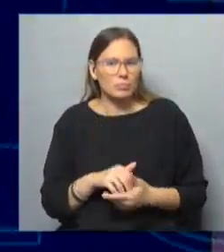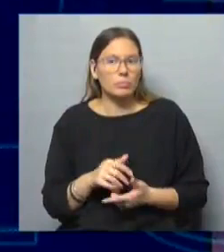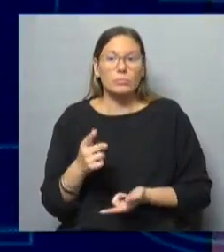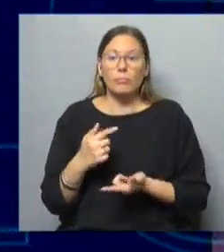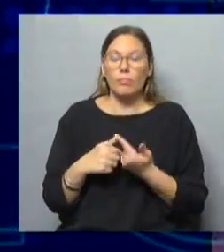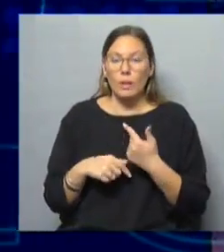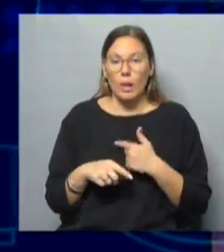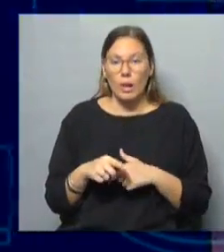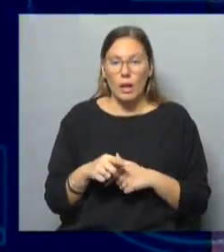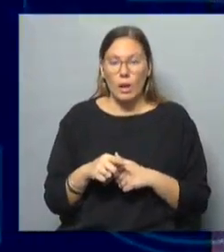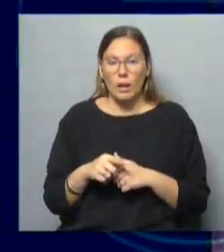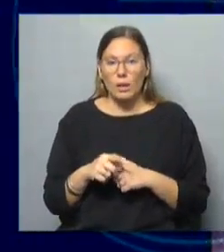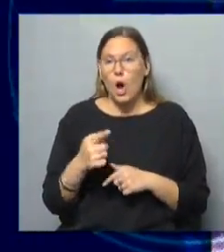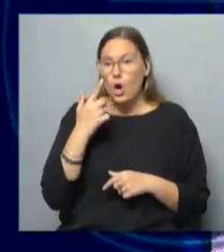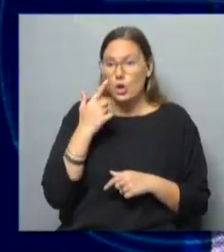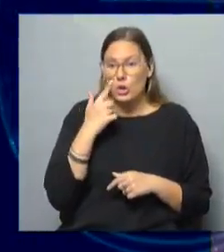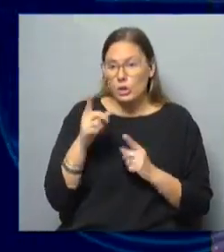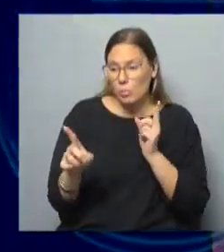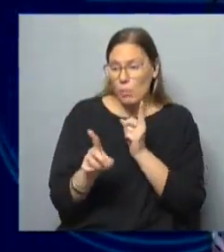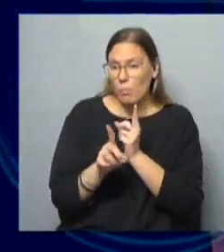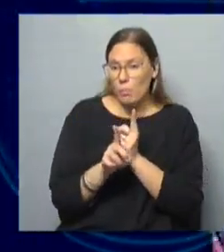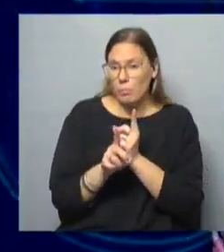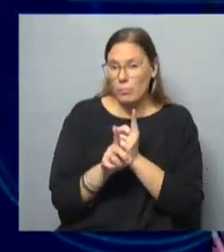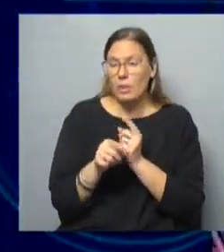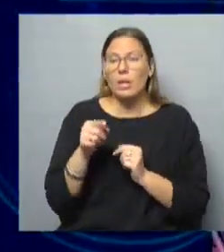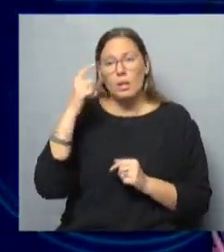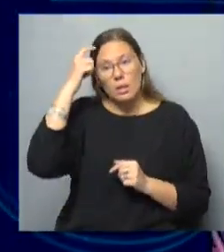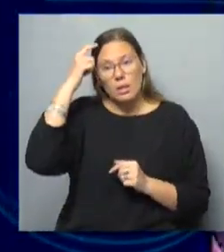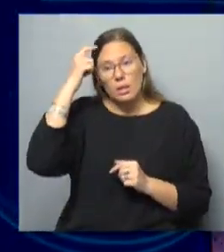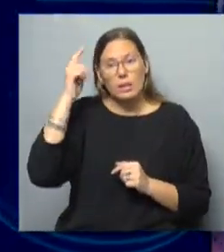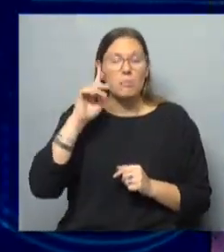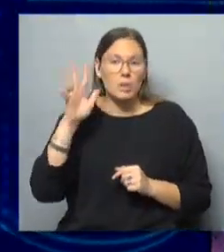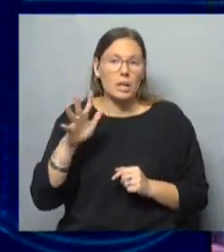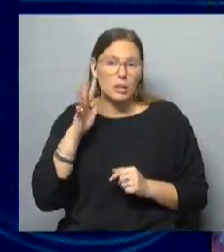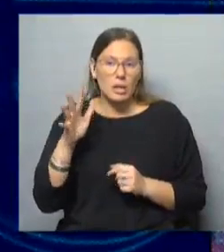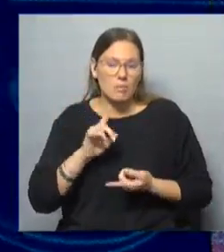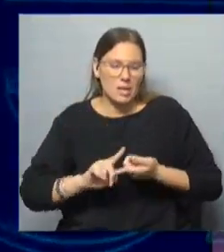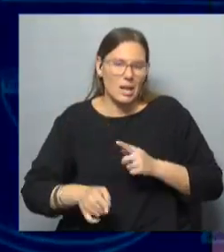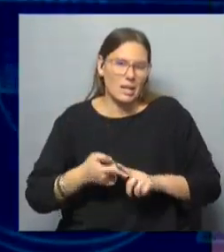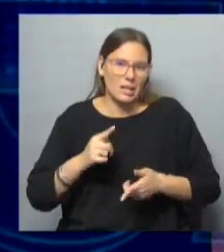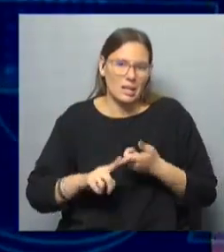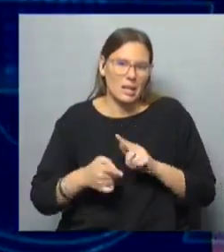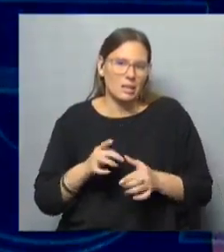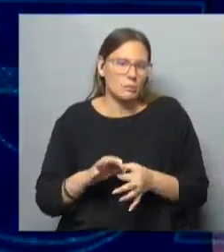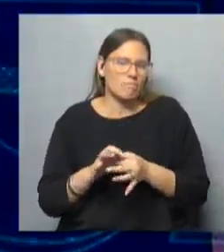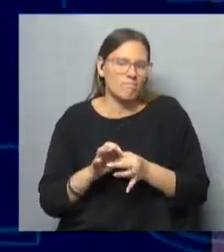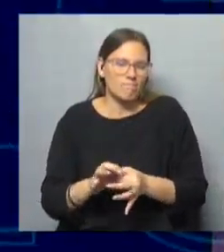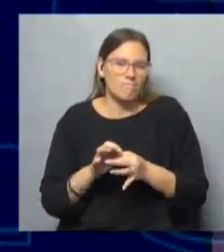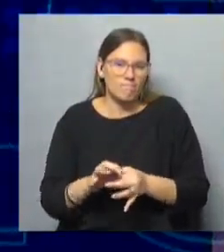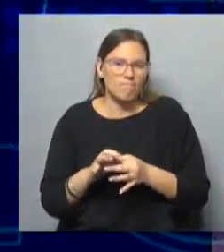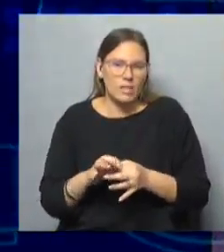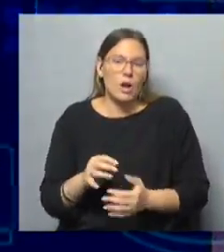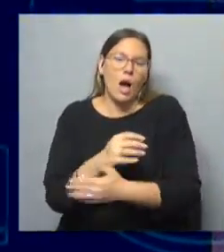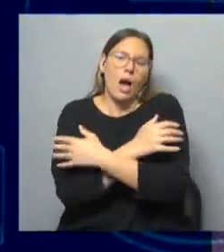Entonces, bueno, ahí fue como cuando nos conocimos personalmente. Y eso te podrás imaginar, generó una relación indestructible. Nos dimos un